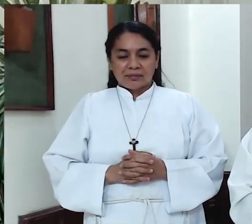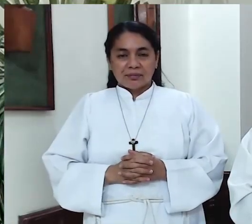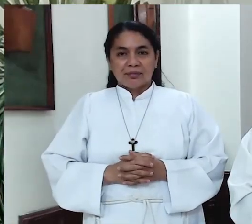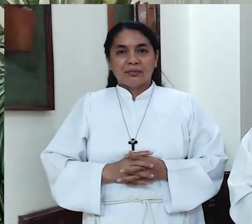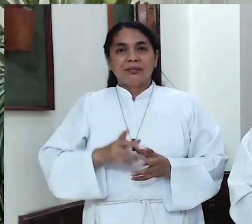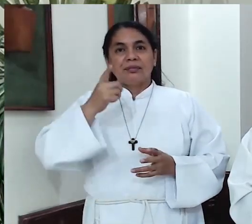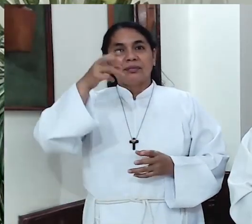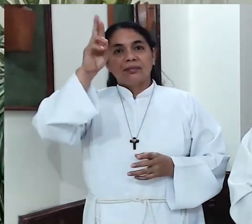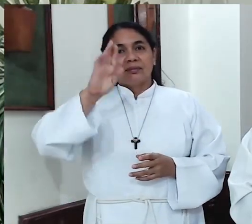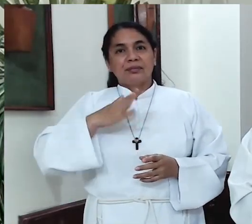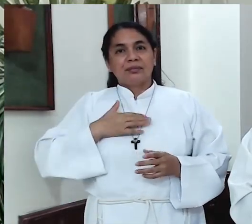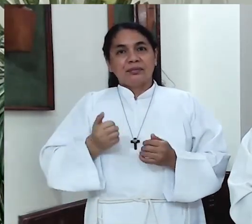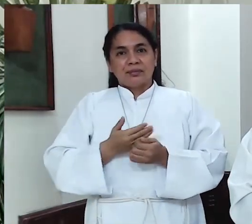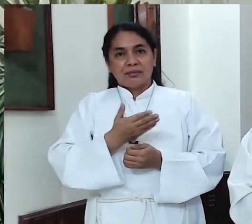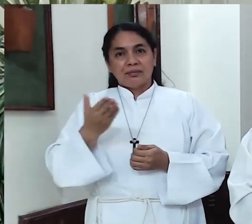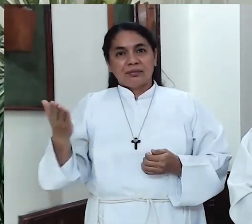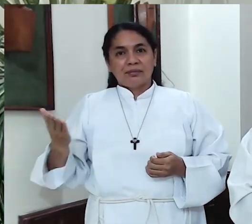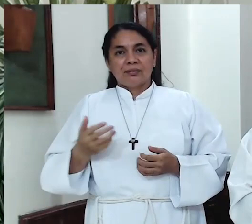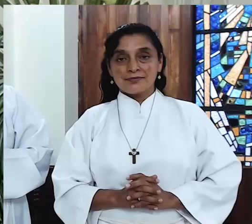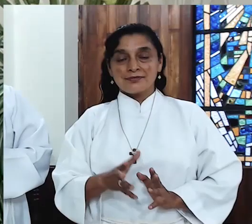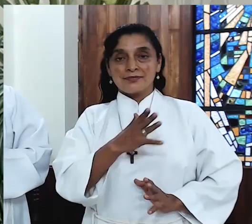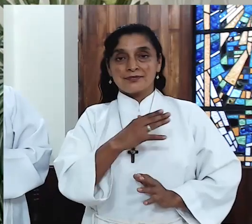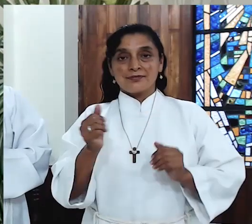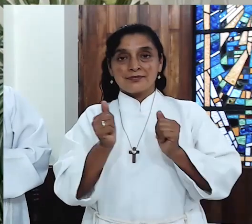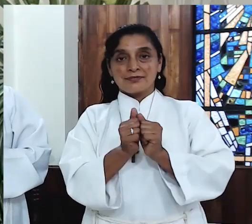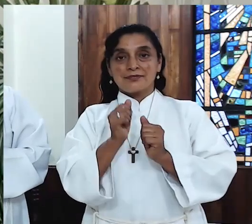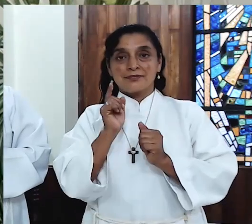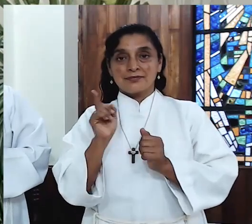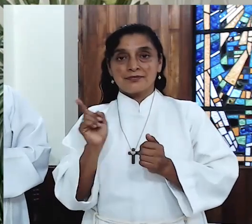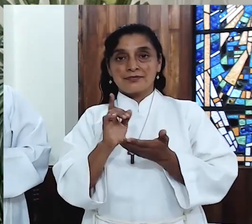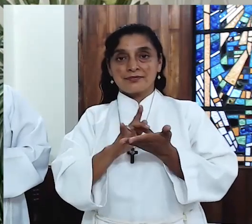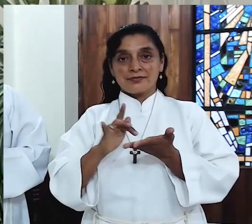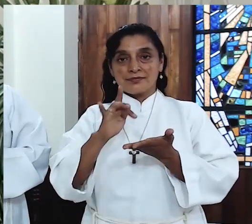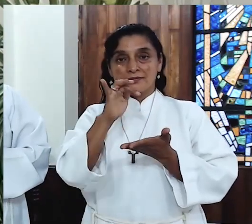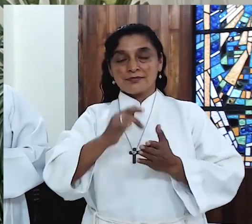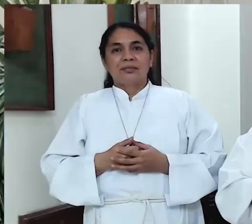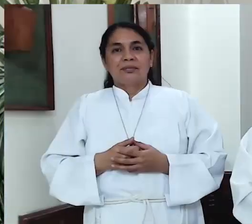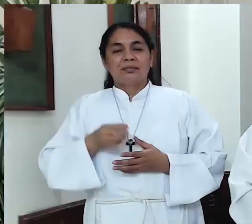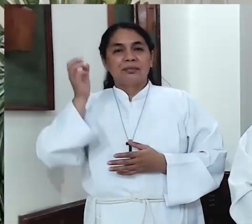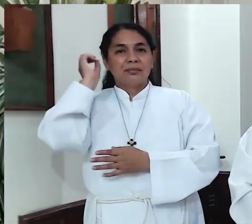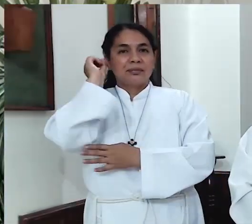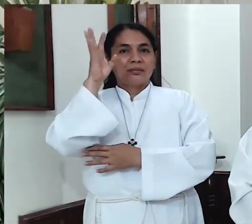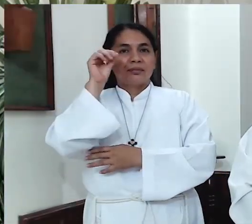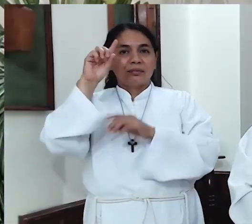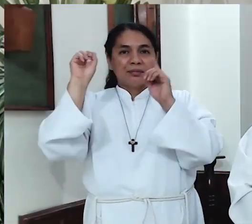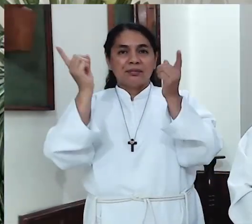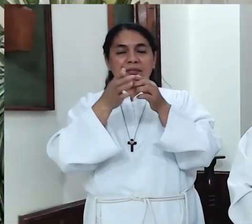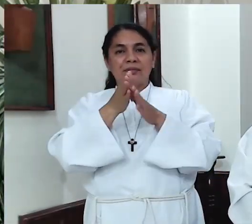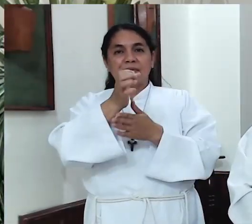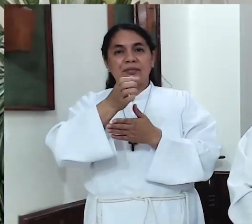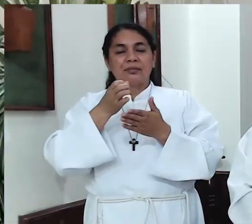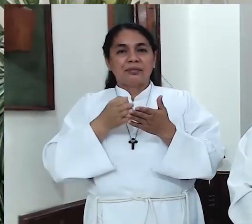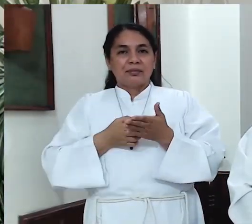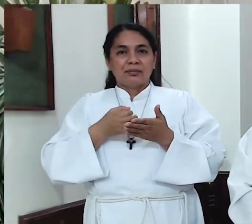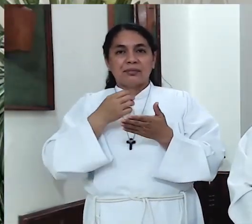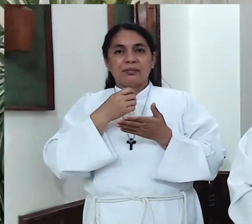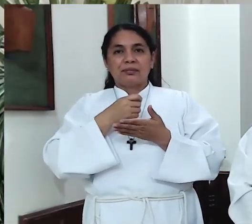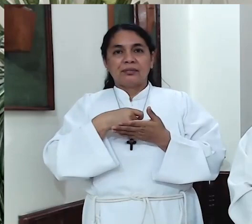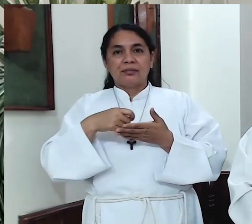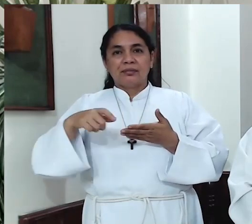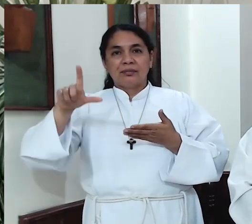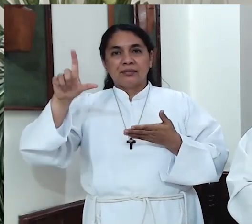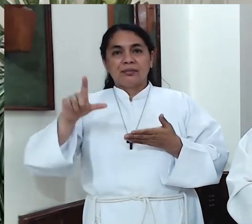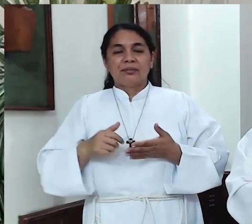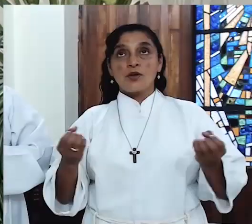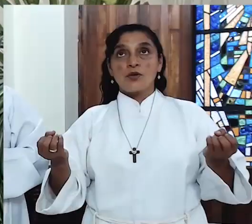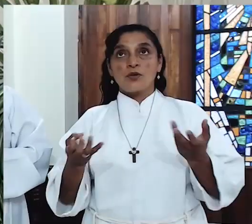El Señor esté con ustedes. Y con tu espíritu. Proclamación del Santo Evangelio según San